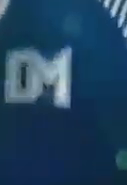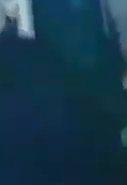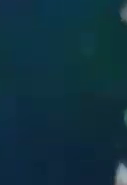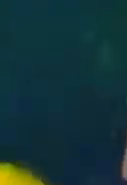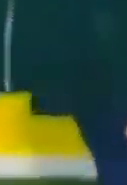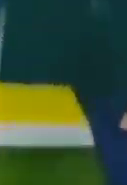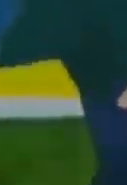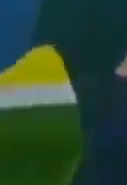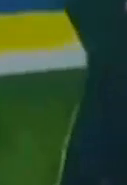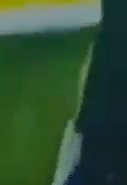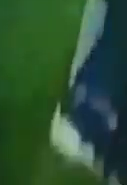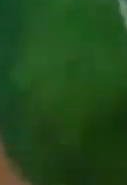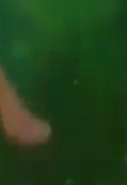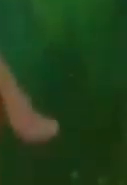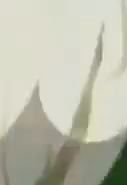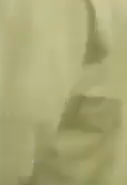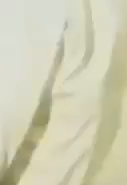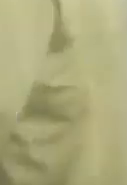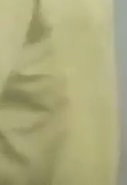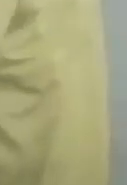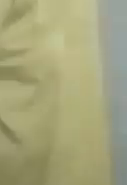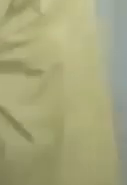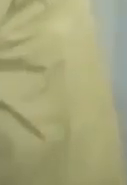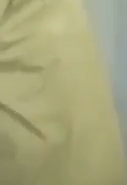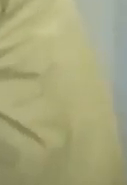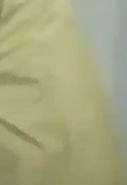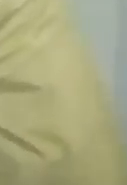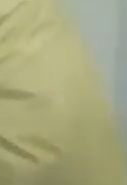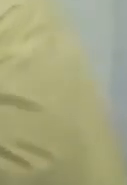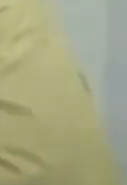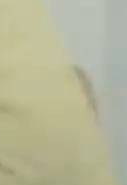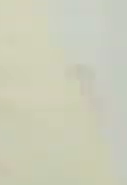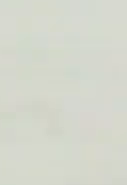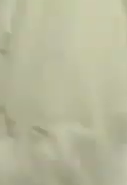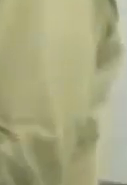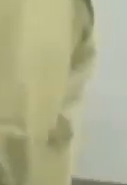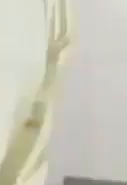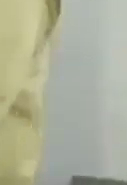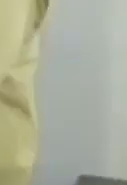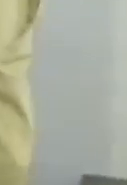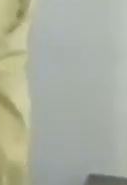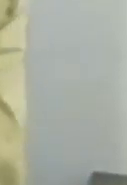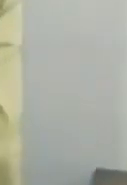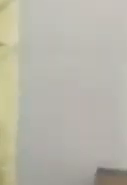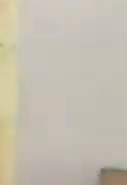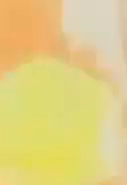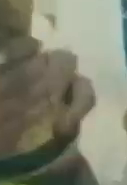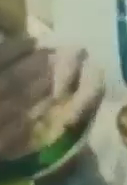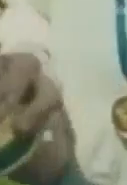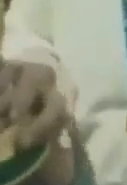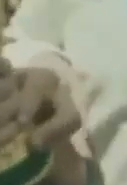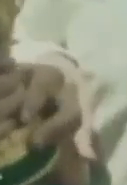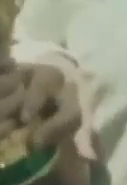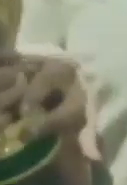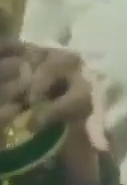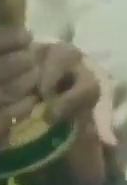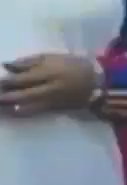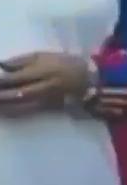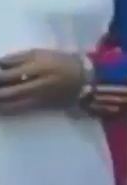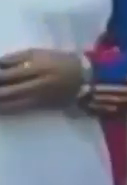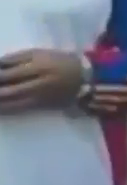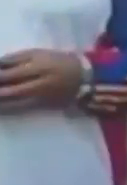unían sentimientos profundos, verdaderos. Nos unía el amor entre hermanos de una misma causa, la humanidad.